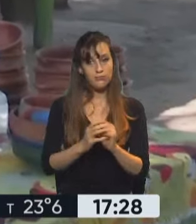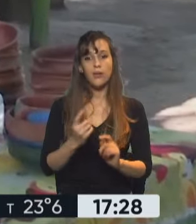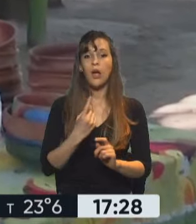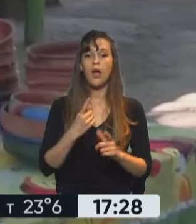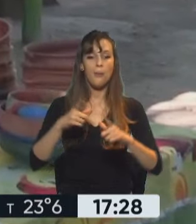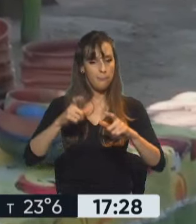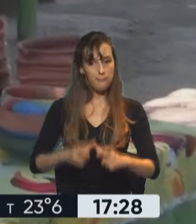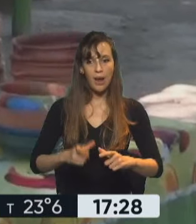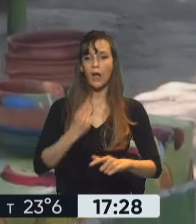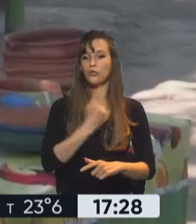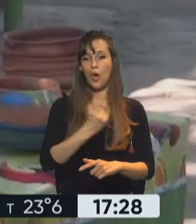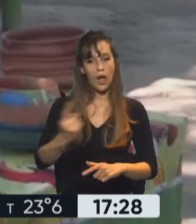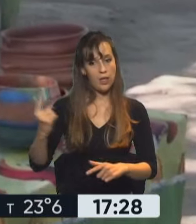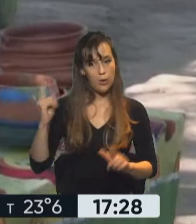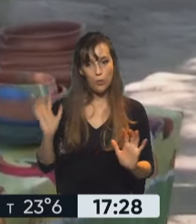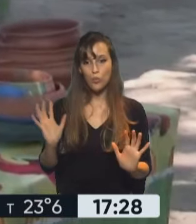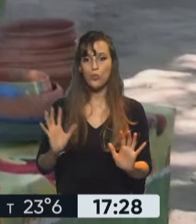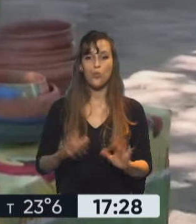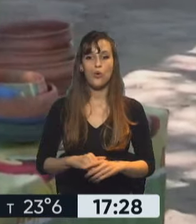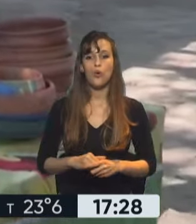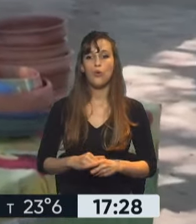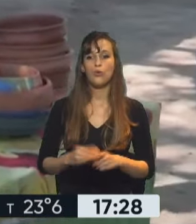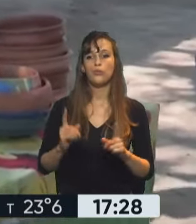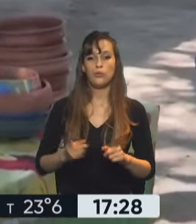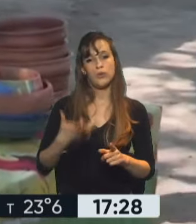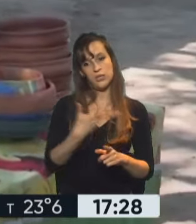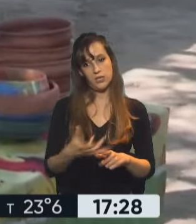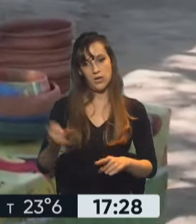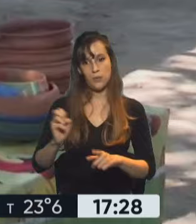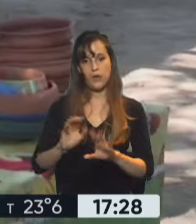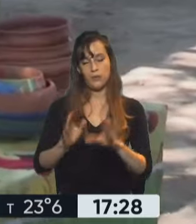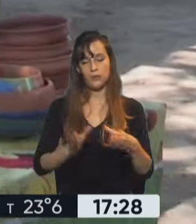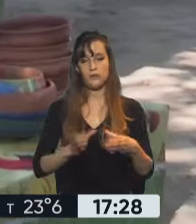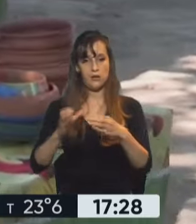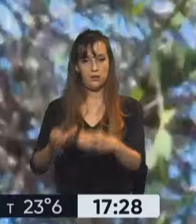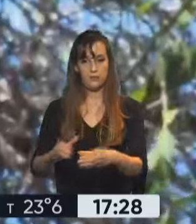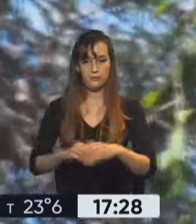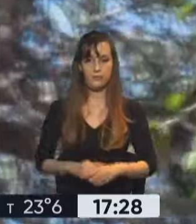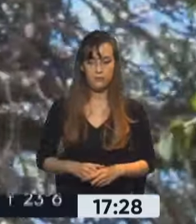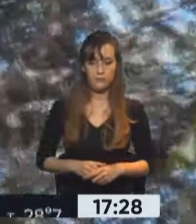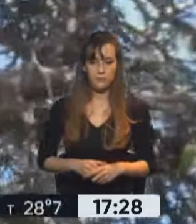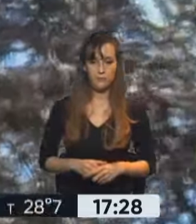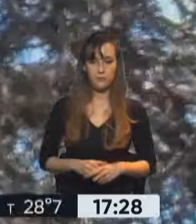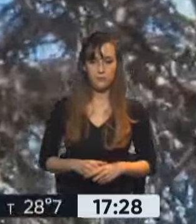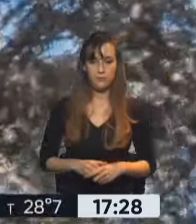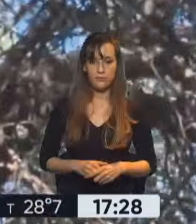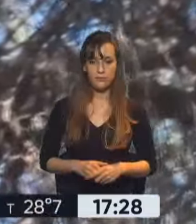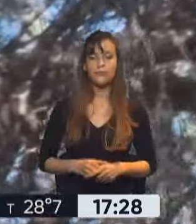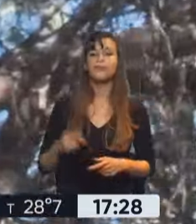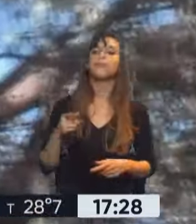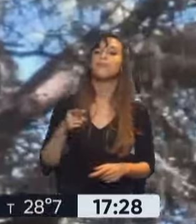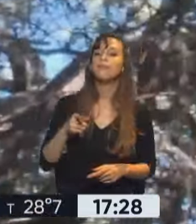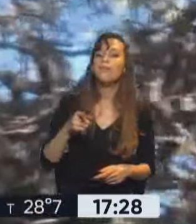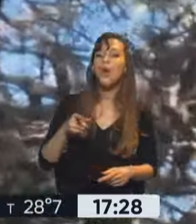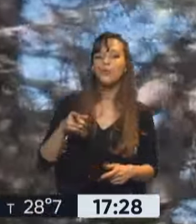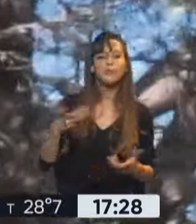platito, su cubierto, su copa, y ahí lo llevábamos a la mesa, ¿no? Para no contaminar. Sí, Goico, ¿ya estuviste pensando que me vas